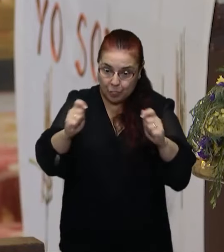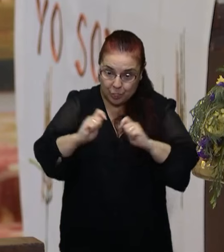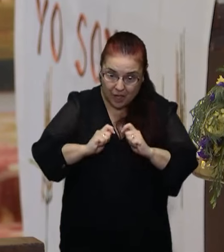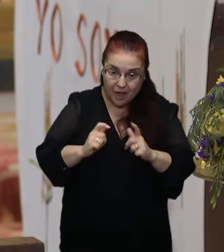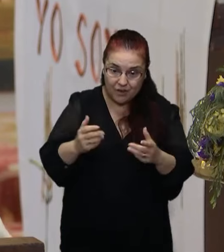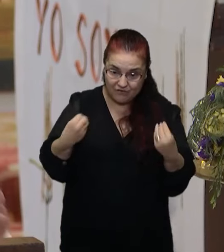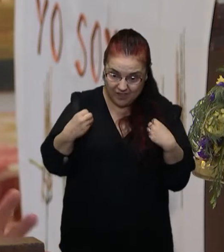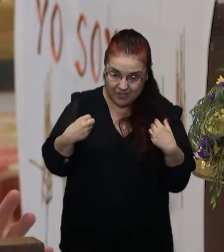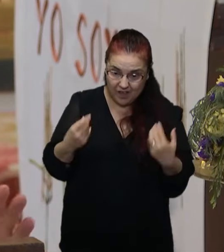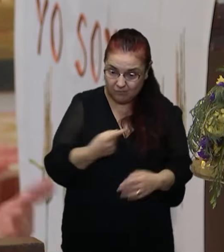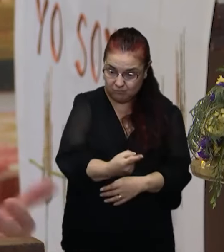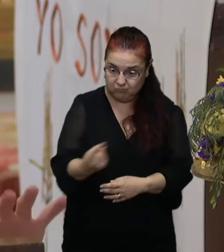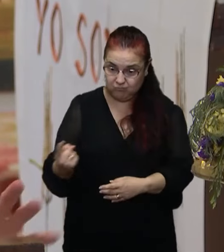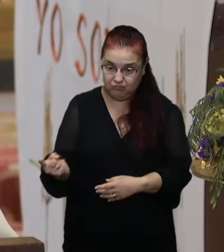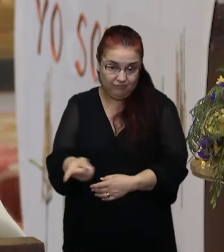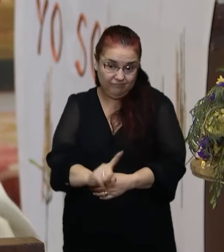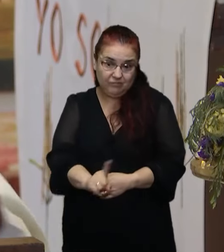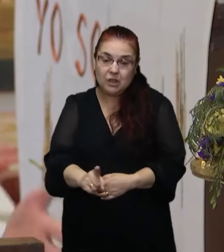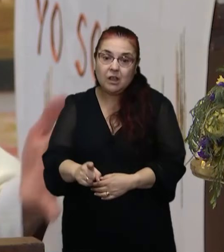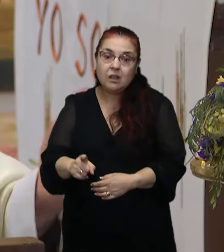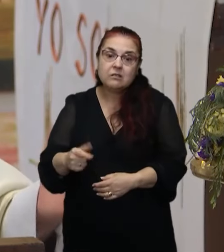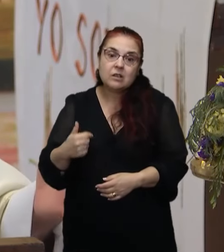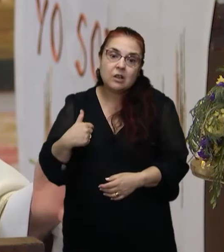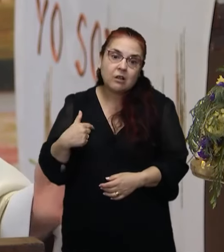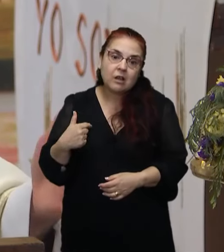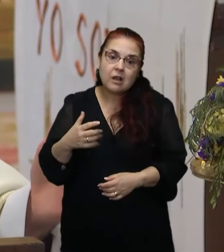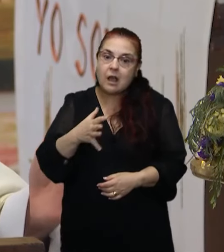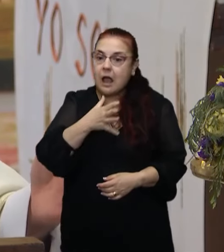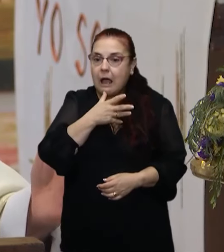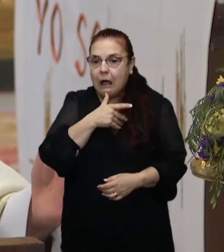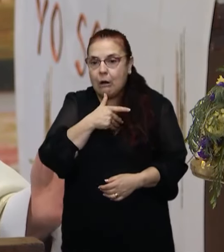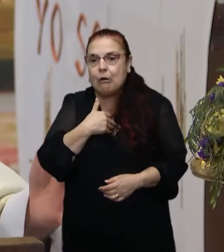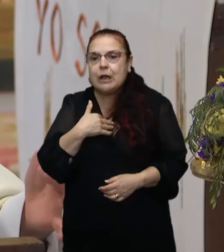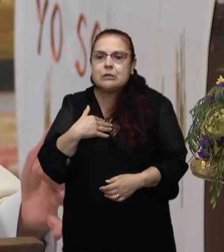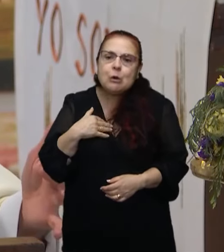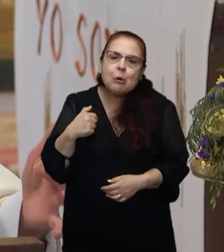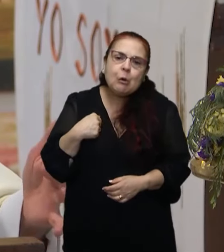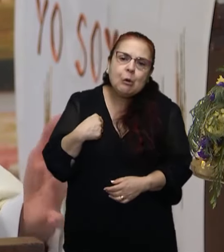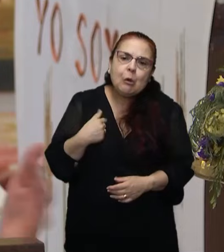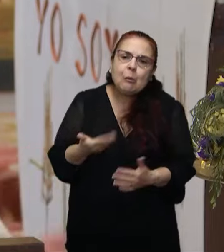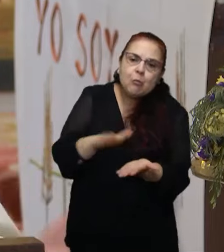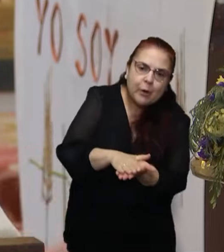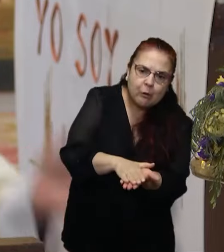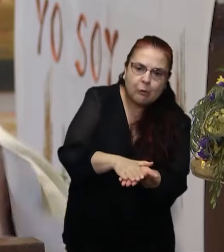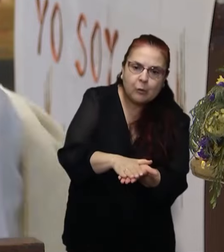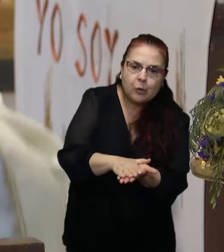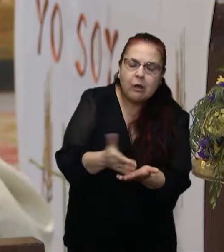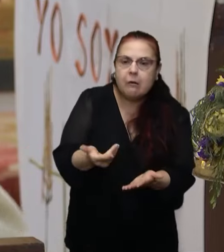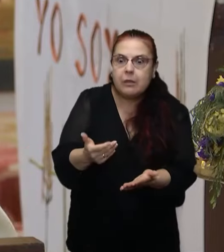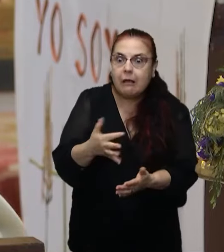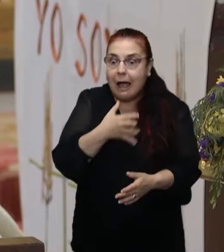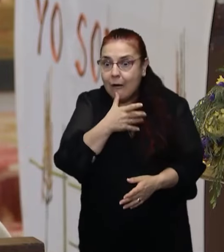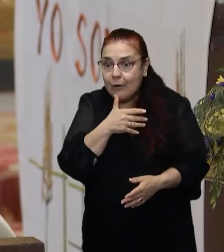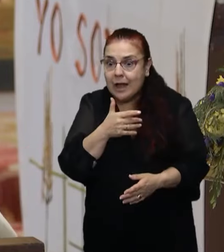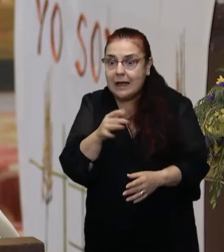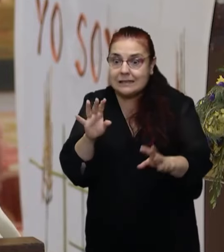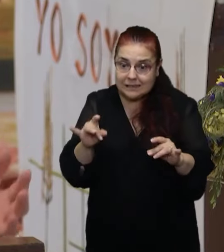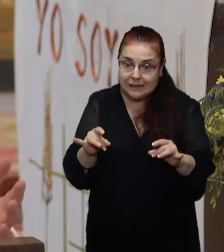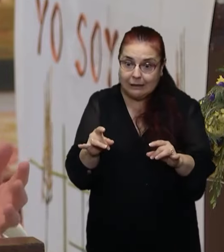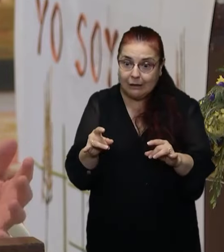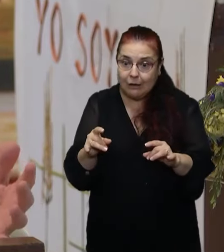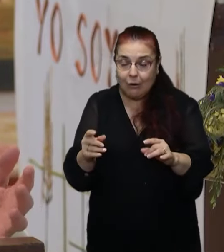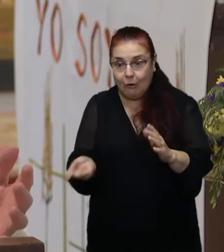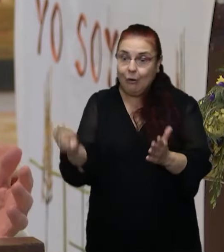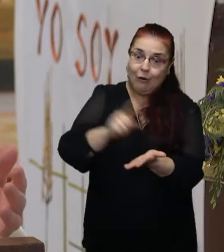mismo. De modo que yo pueda decir, ahora no, me muero un poquito. Ahora sí, y entonces otra vez vuelvo.